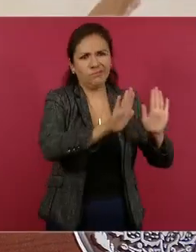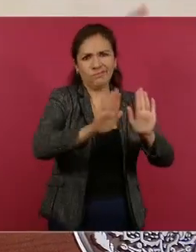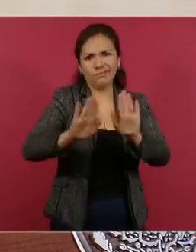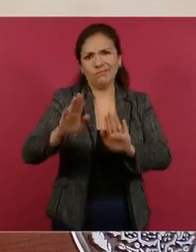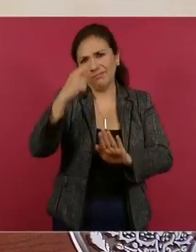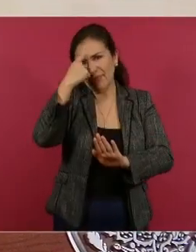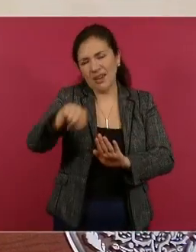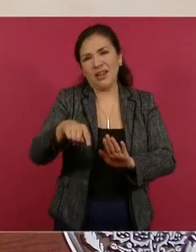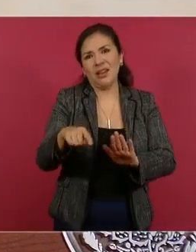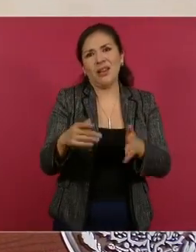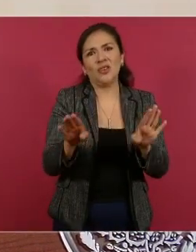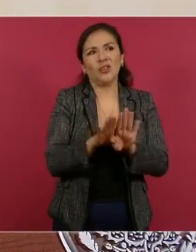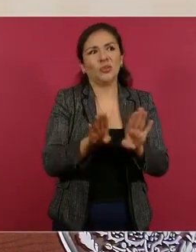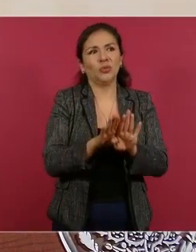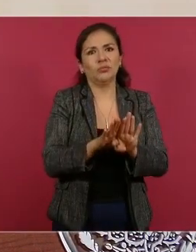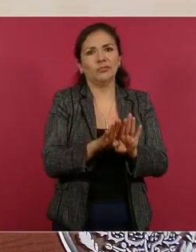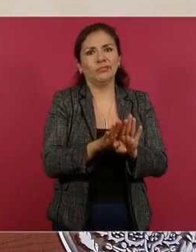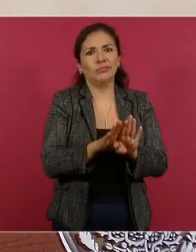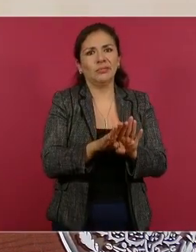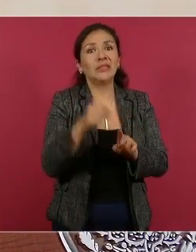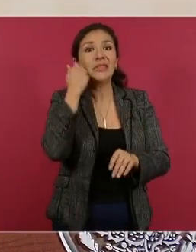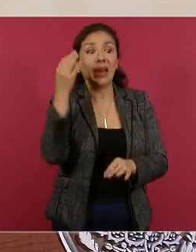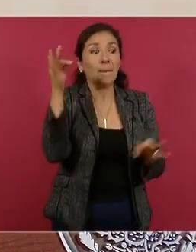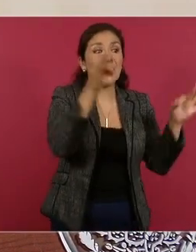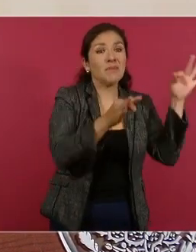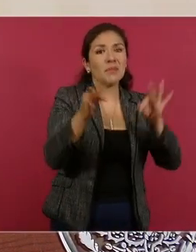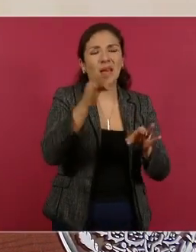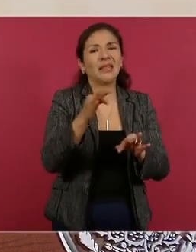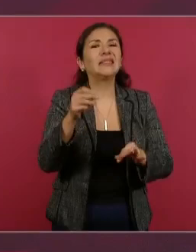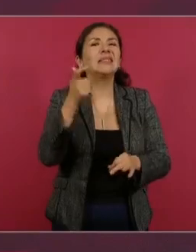de todo este afán